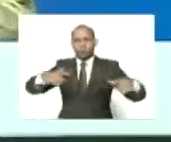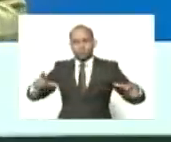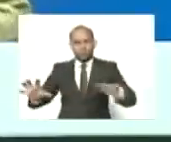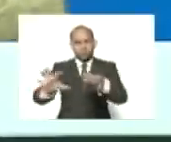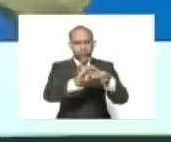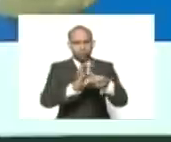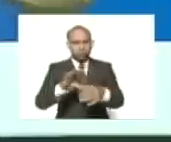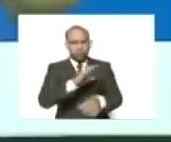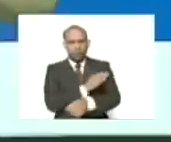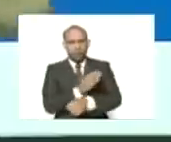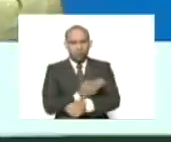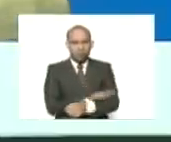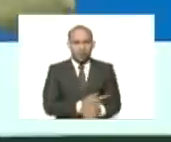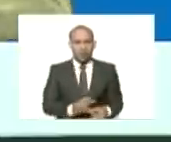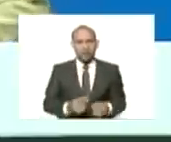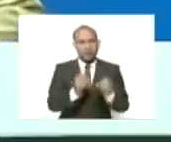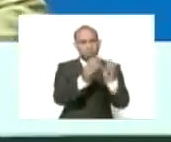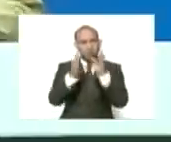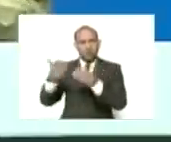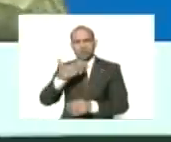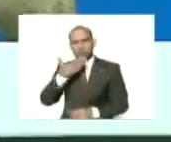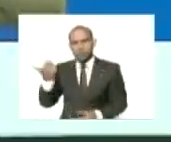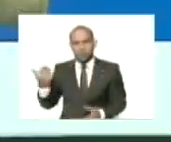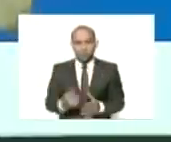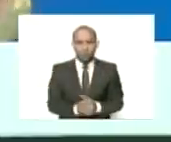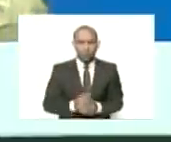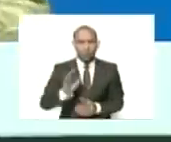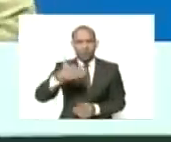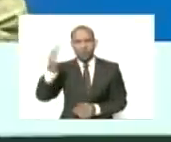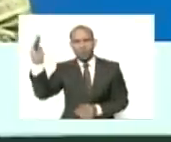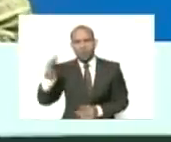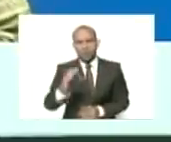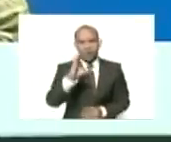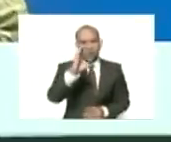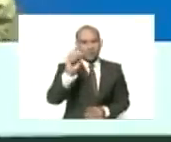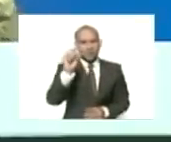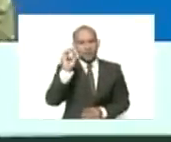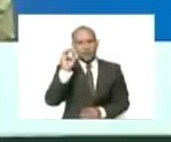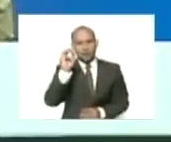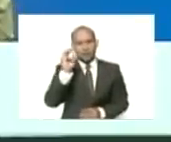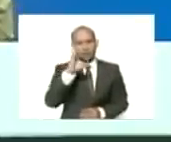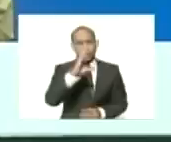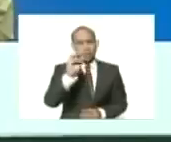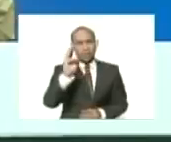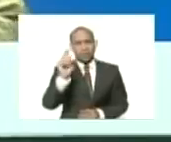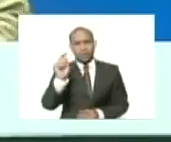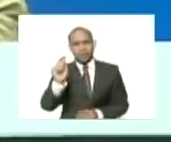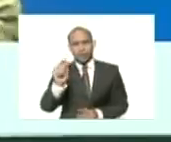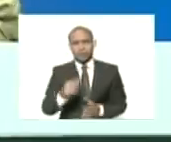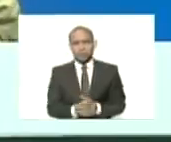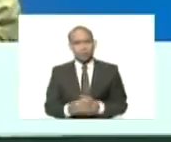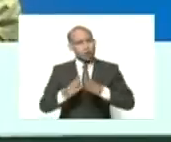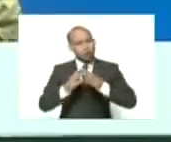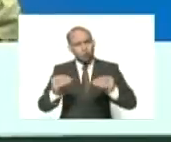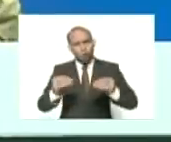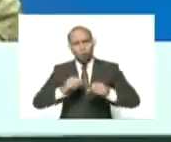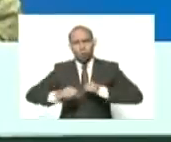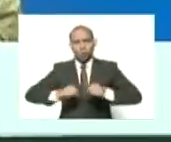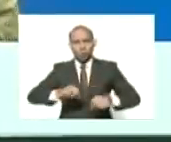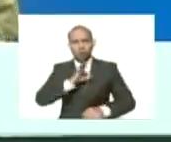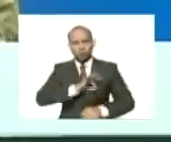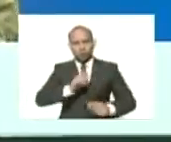nuevas fuerzas, para organizarnos mejor. Después vinieron los CPT. Así tiene que pasar en todos los movimientos